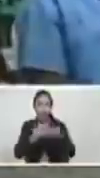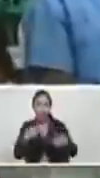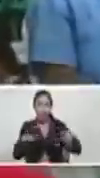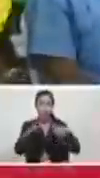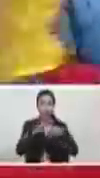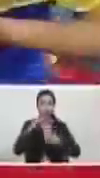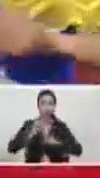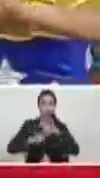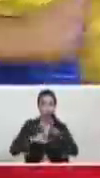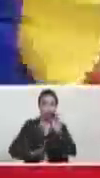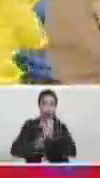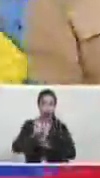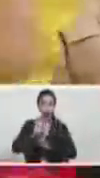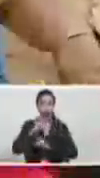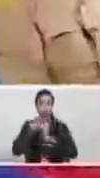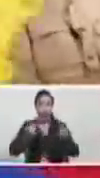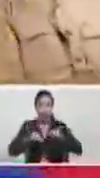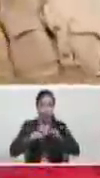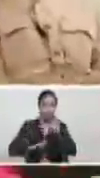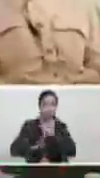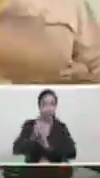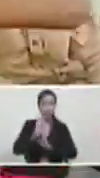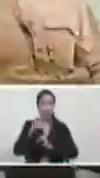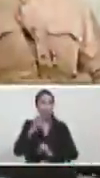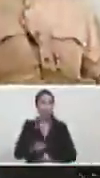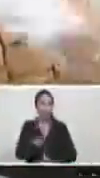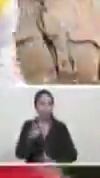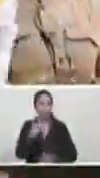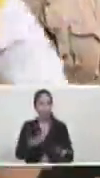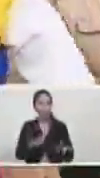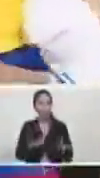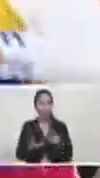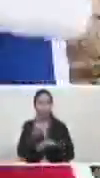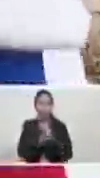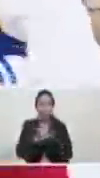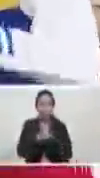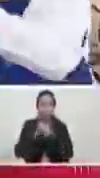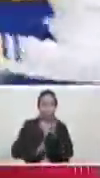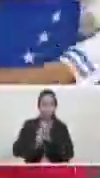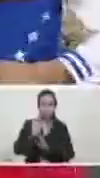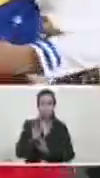nacional es otro de los vértices de este importante motor farmacéutico.